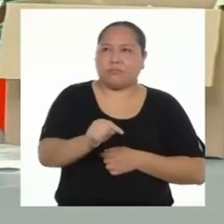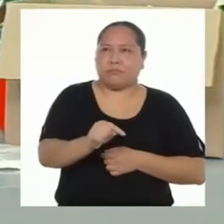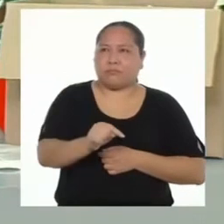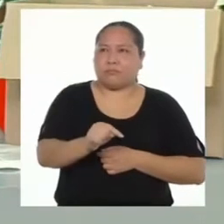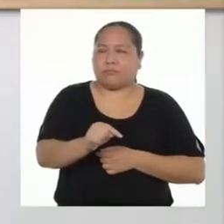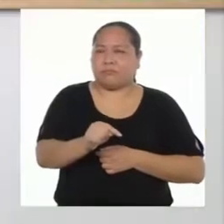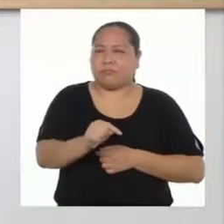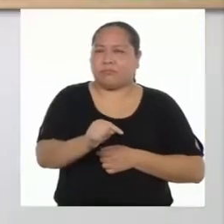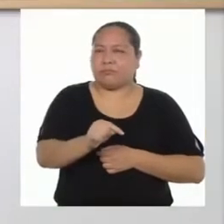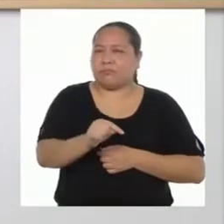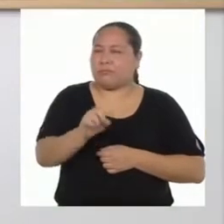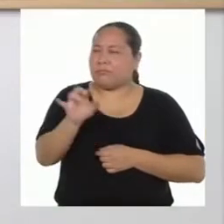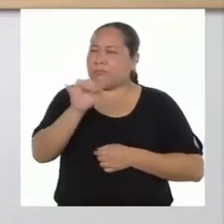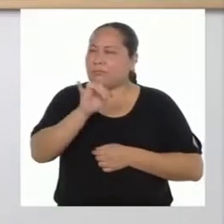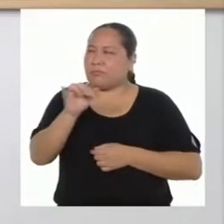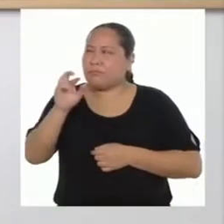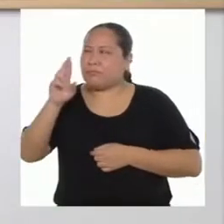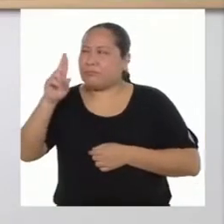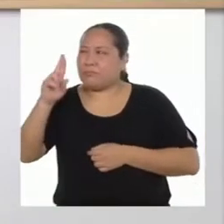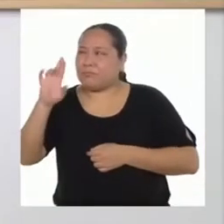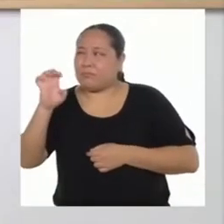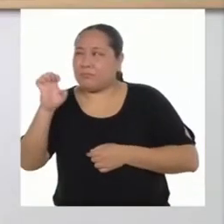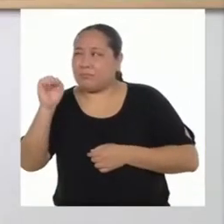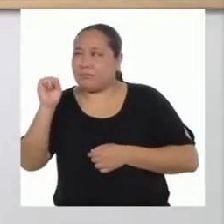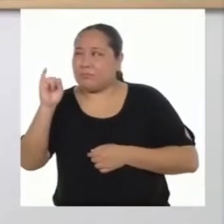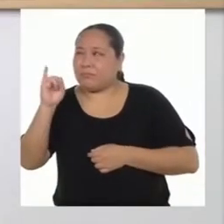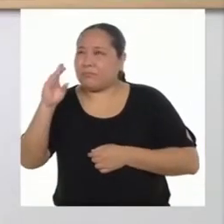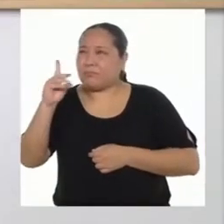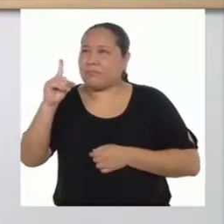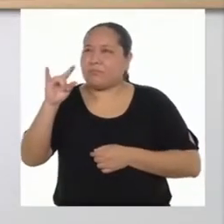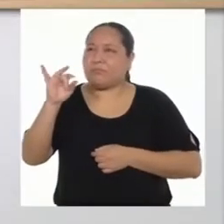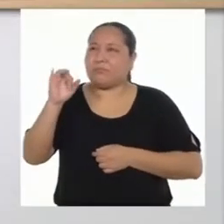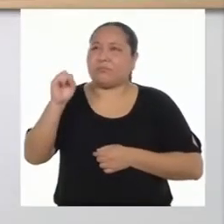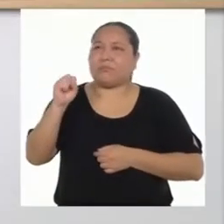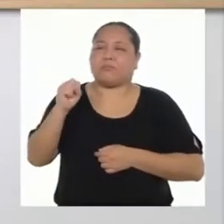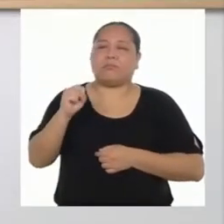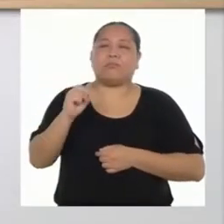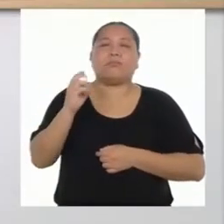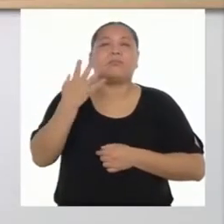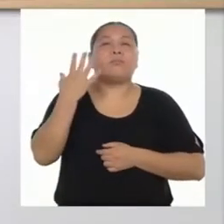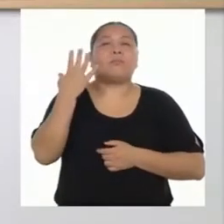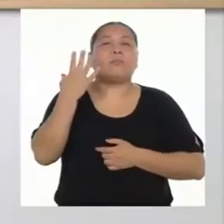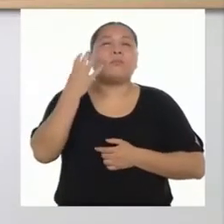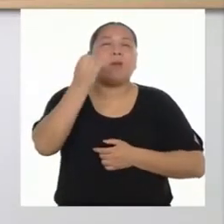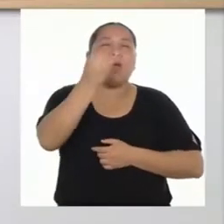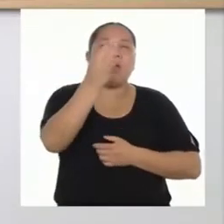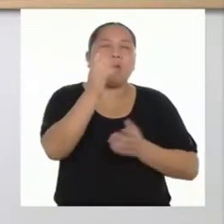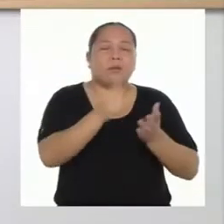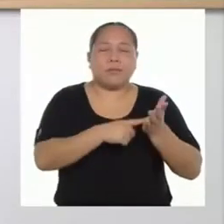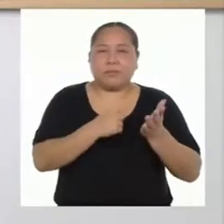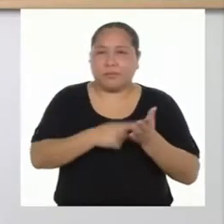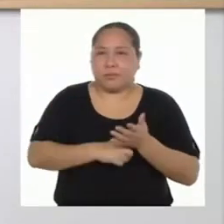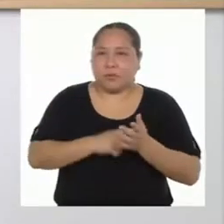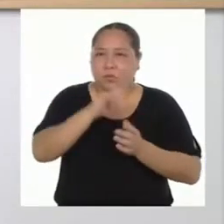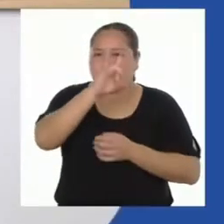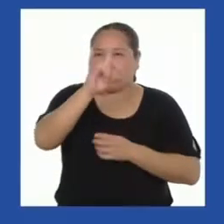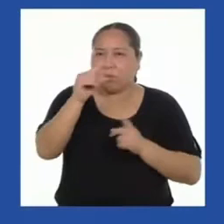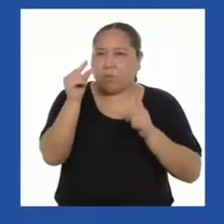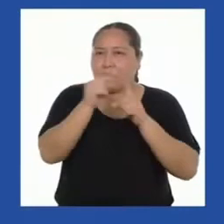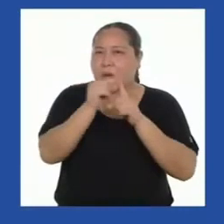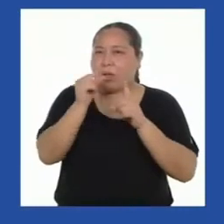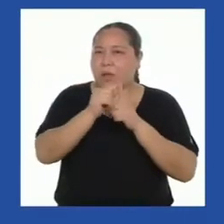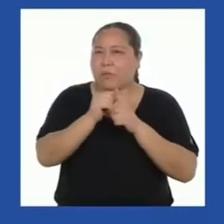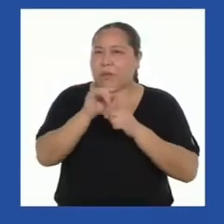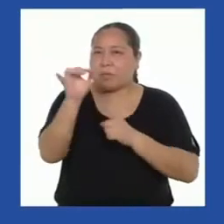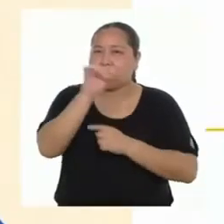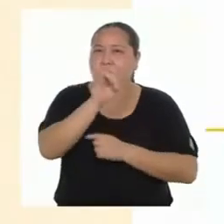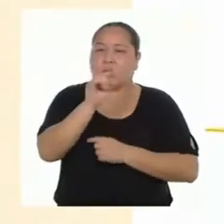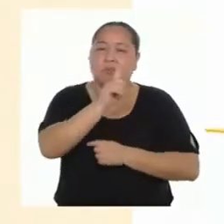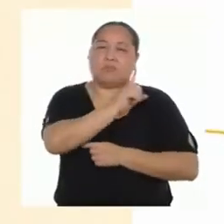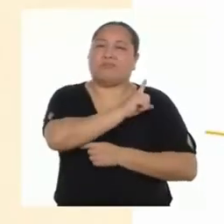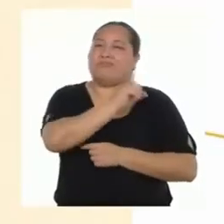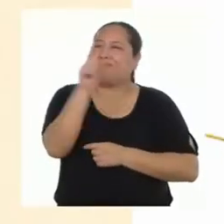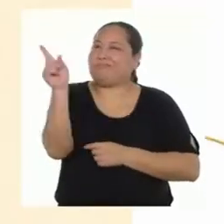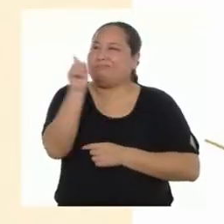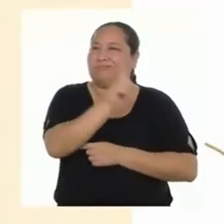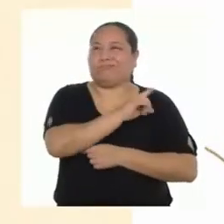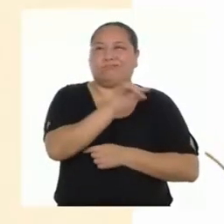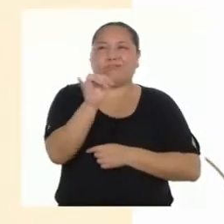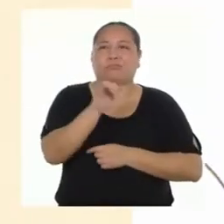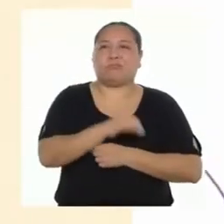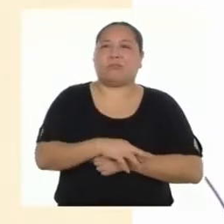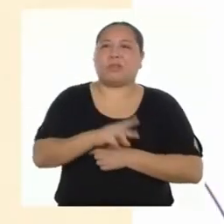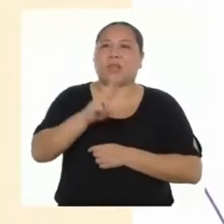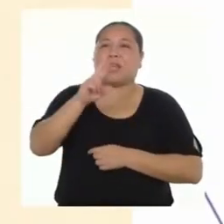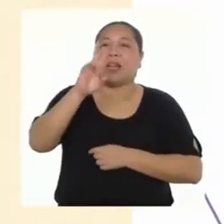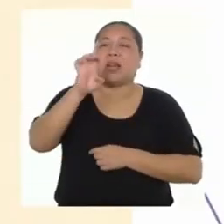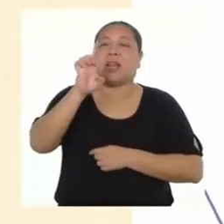los residuos? A veces la solemos usar como palabras sinónimas, pero no es lo mismo. Los